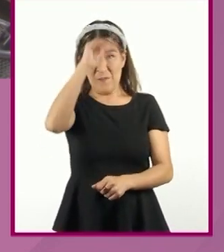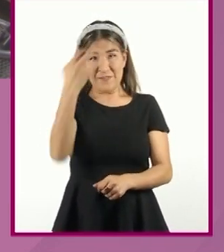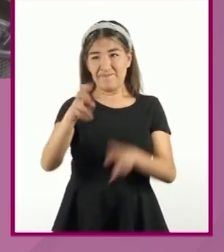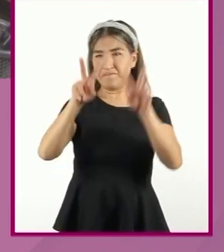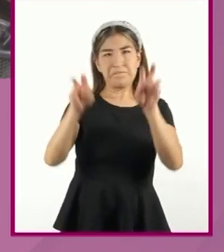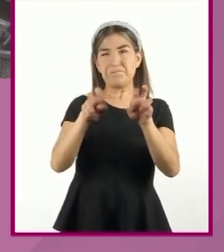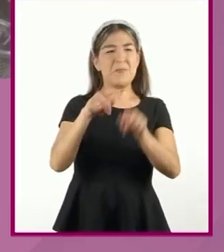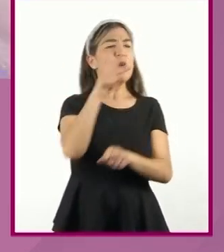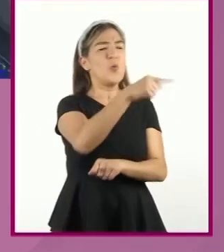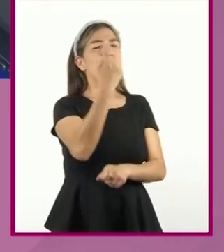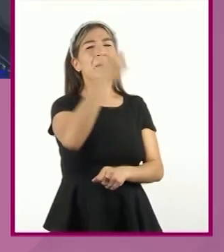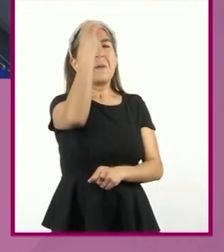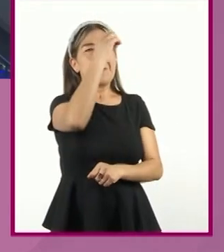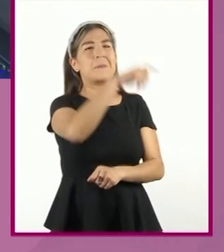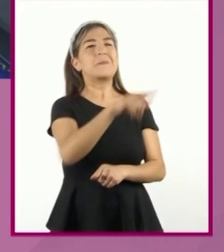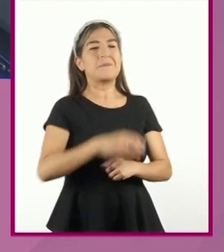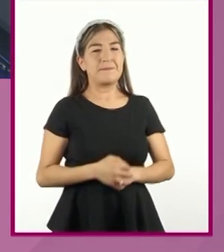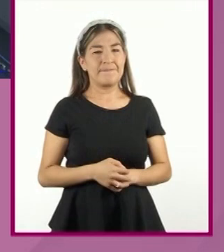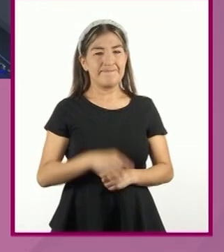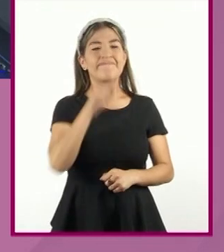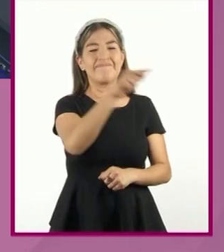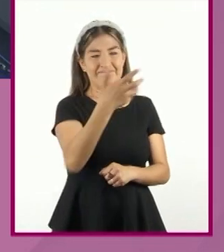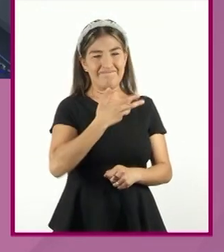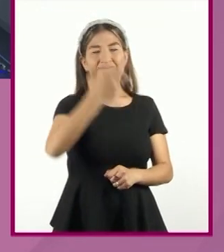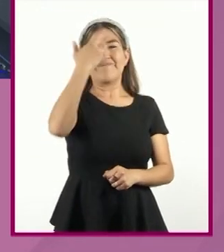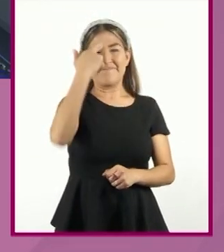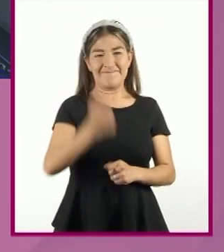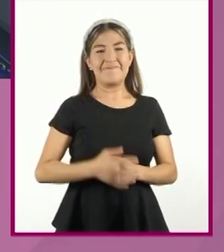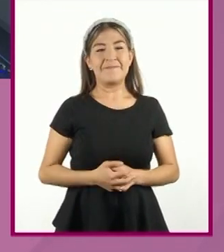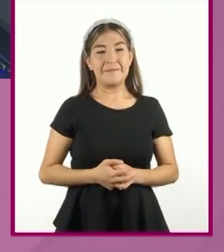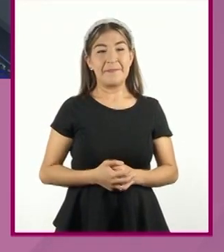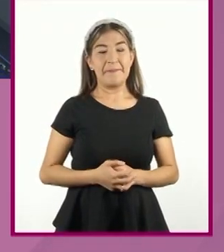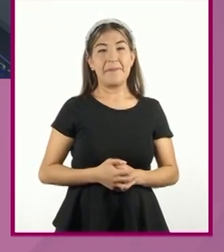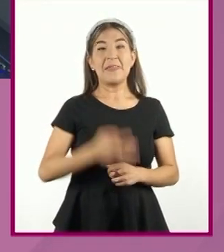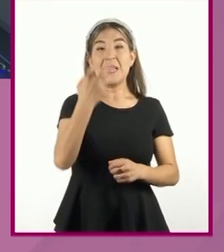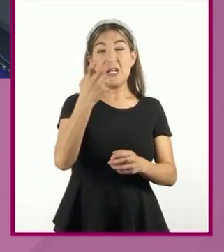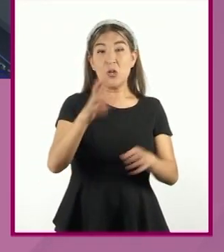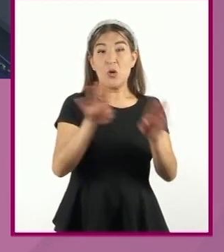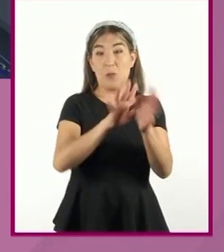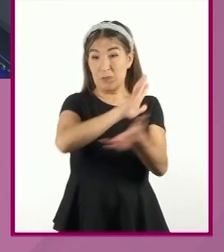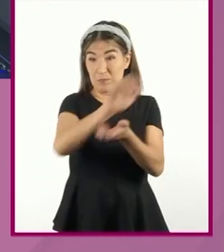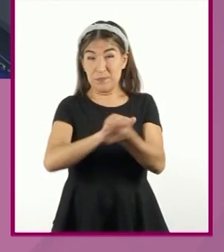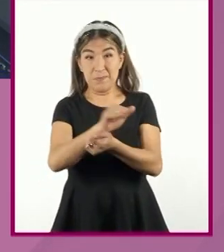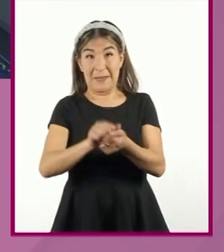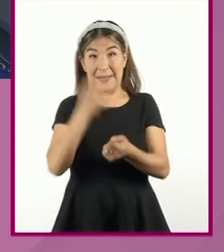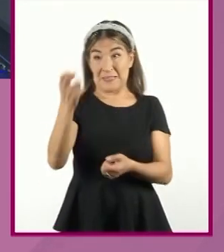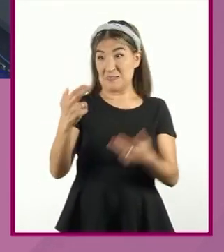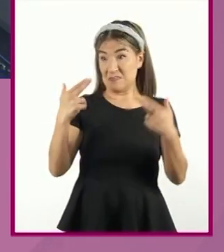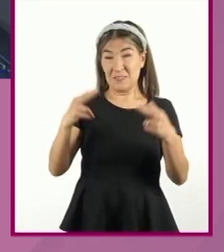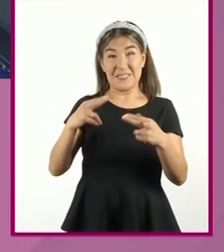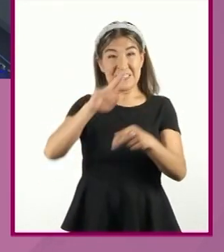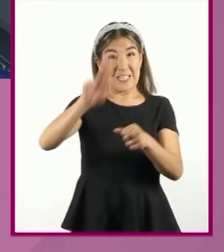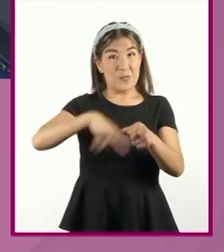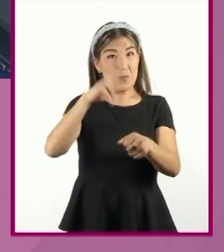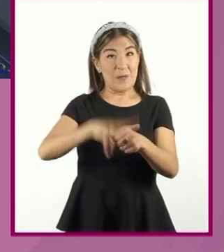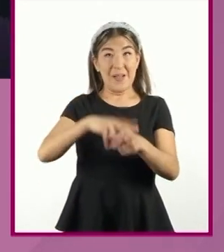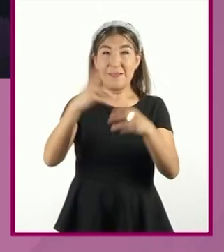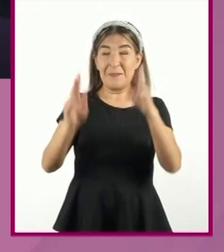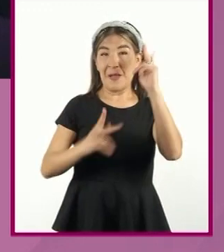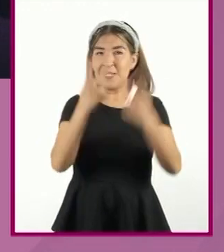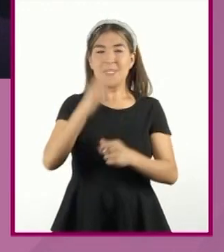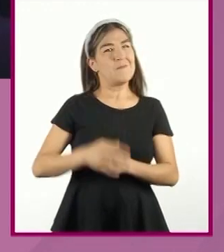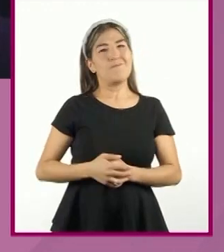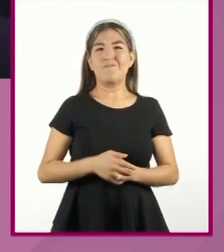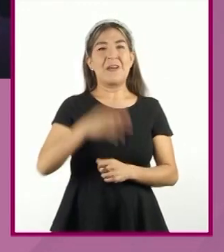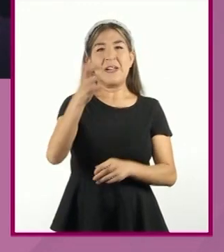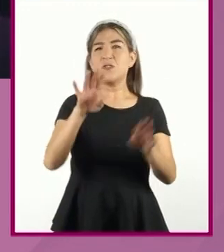¿Tú qué opinas, Tlali? Tienes razón, Edmundo. Los desastres no son provocados por la naturaleza y por lo tanto no deben